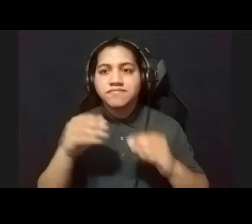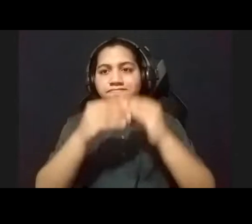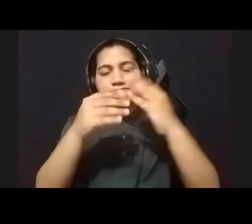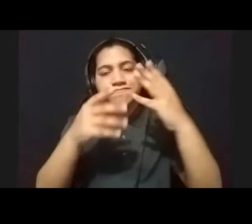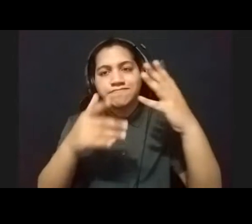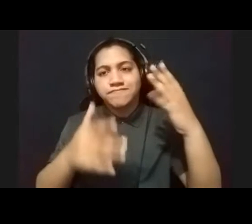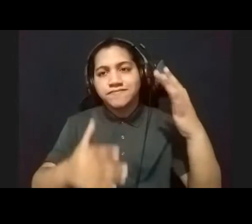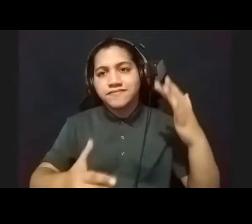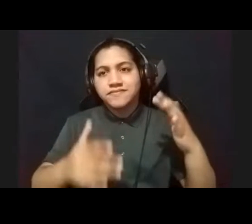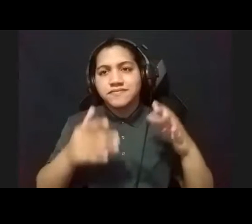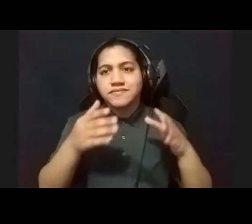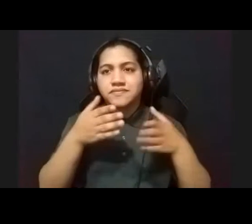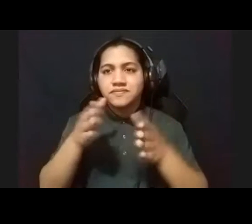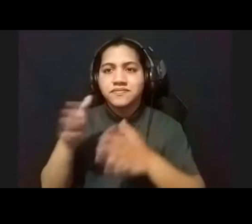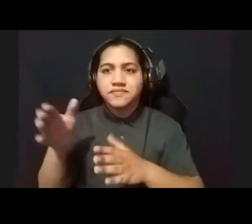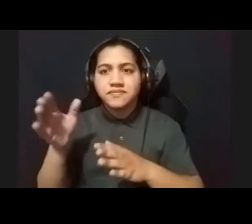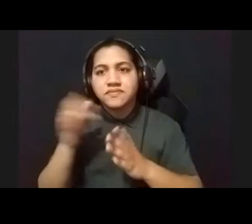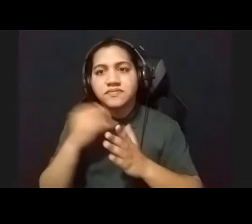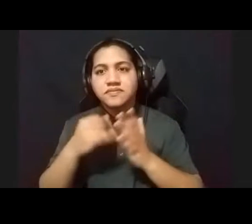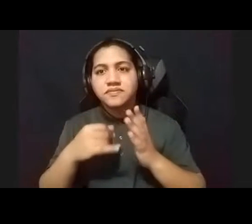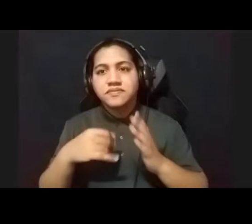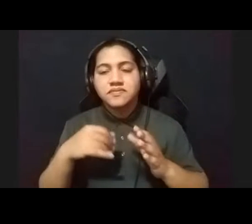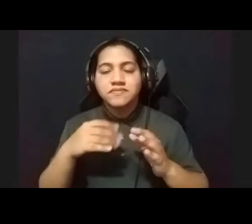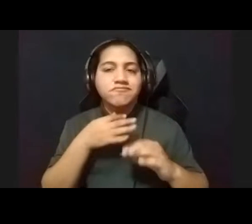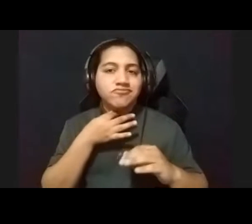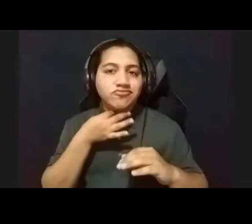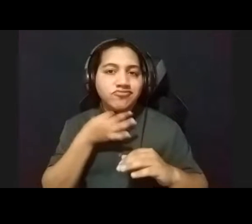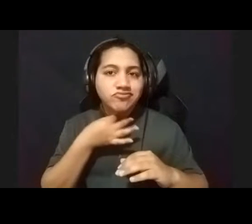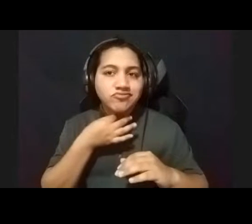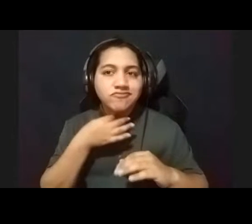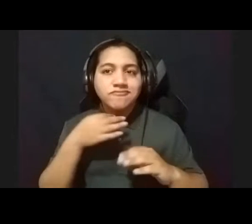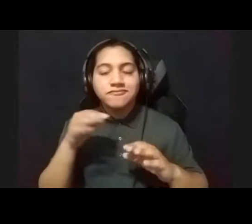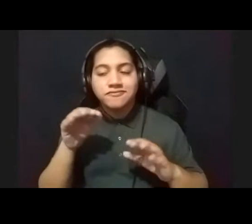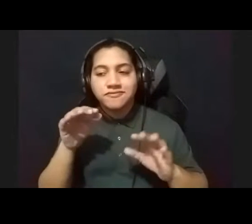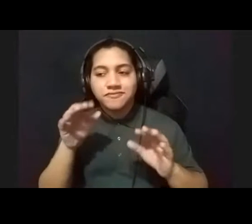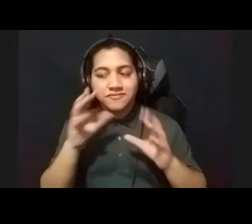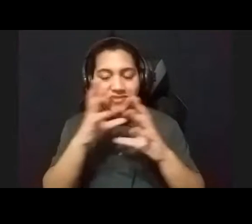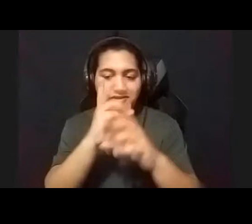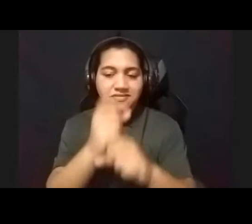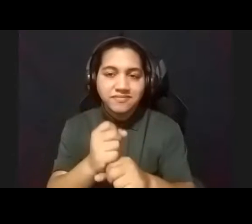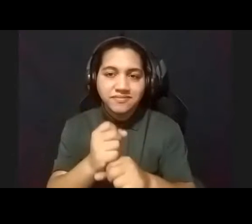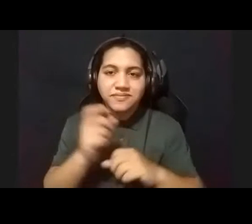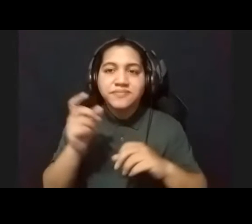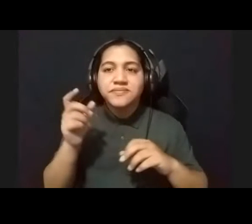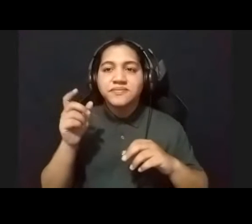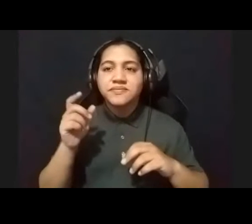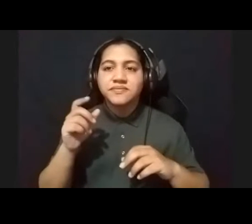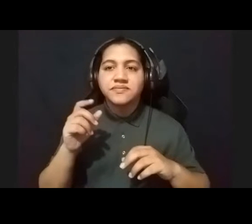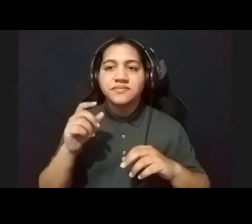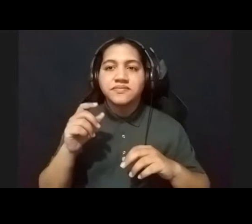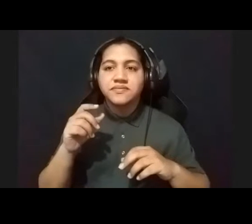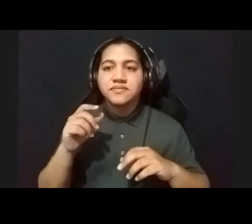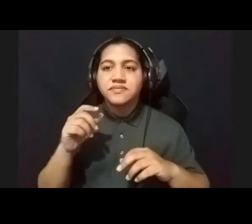de versiones, de ilustraciones bien curiosas, bien llamativas. Voy a buscar aquí una Martina de